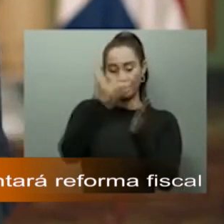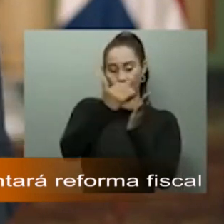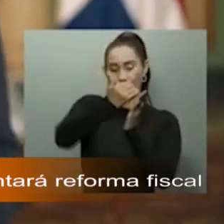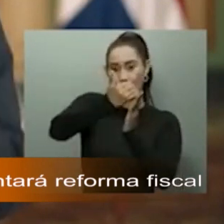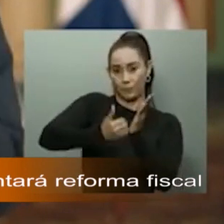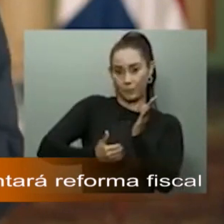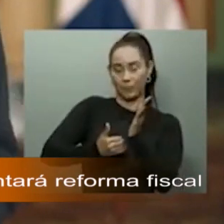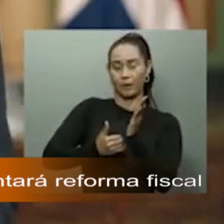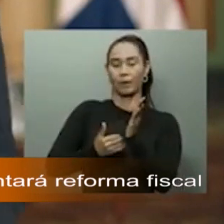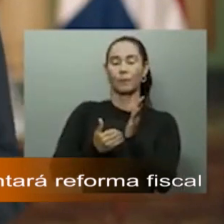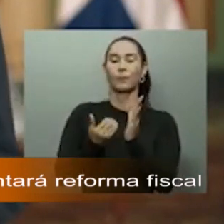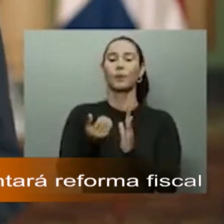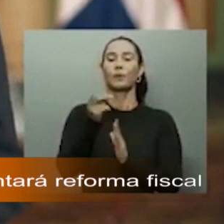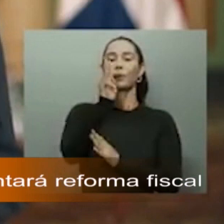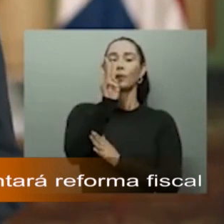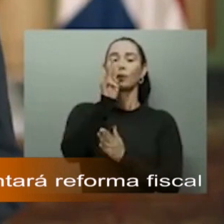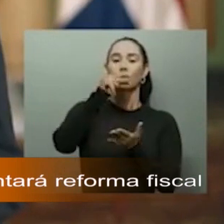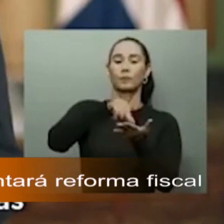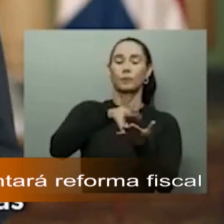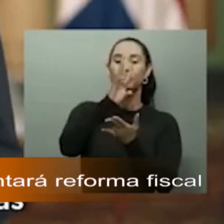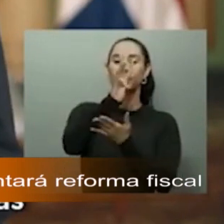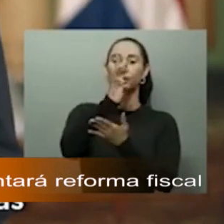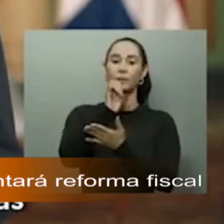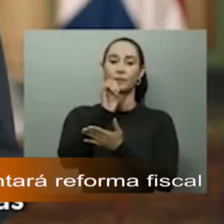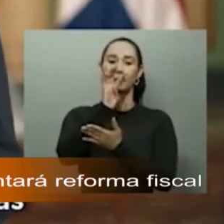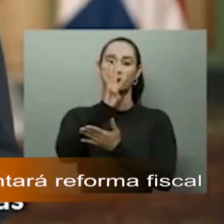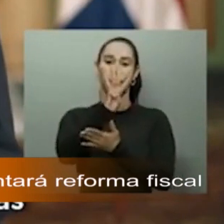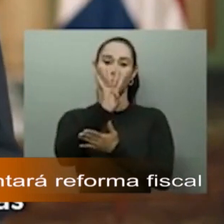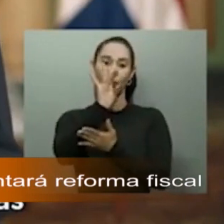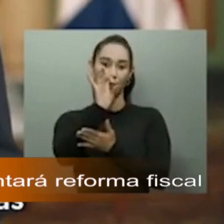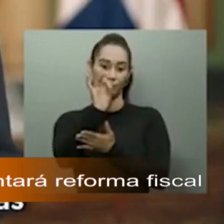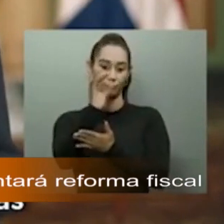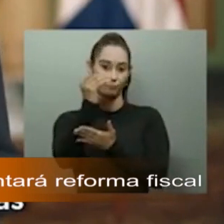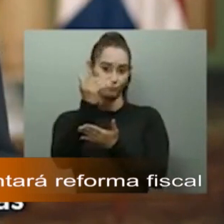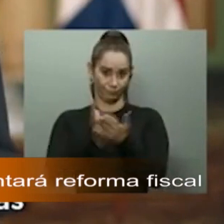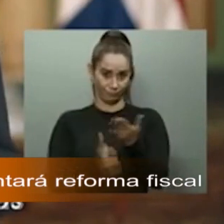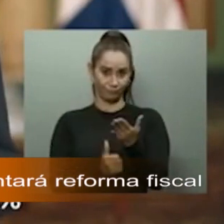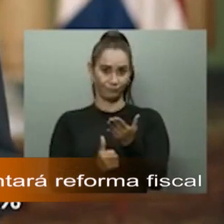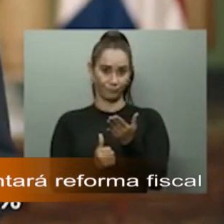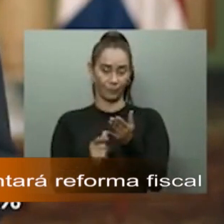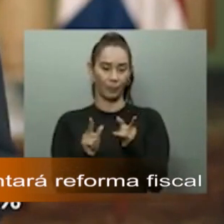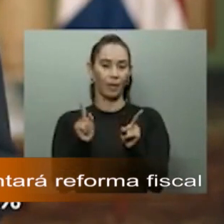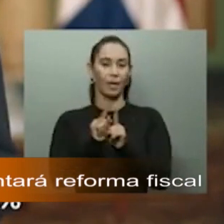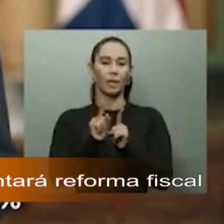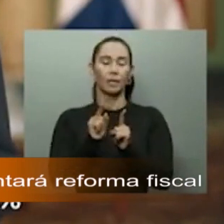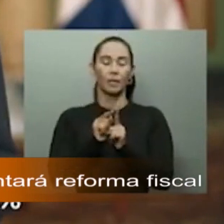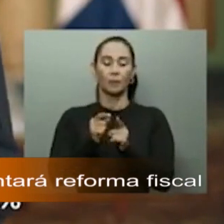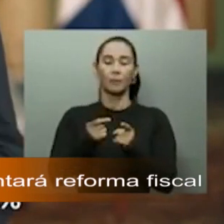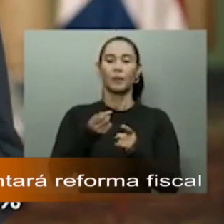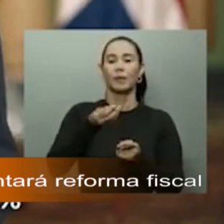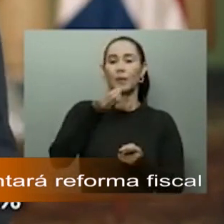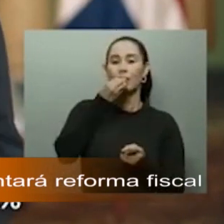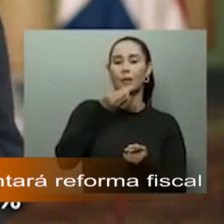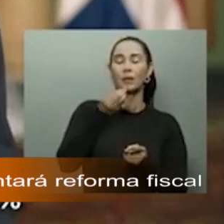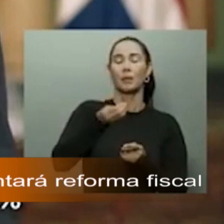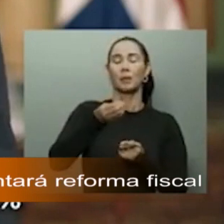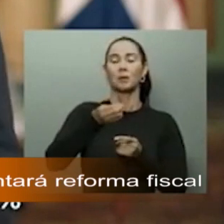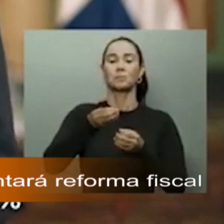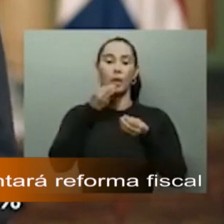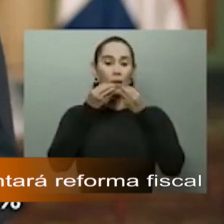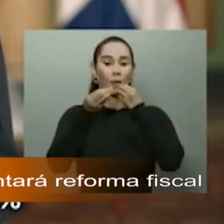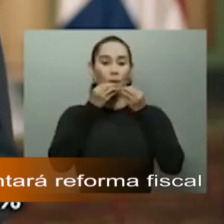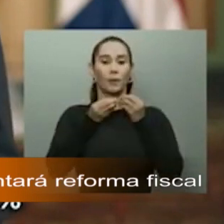reactivar la economía esas medidas también han proporcionado según el presidente los medios suficientes para cuadrar